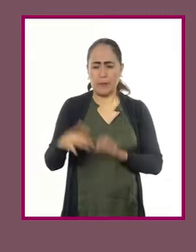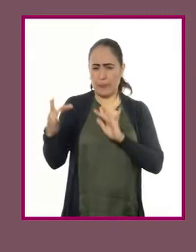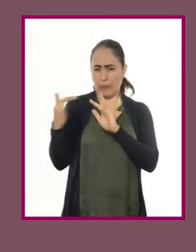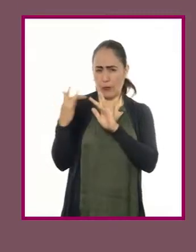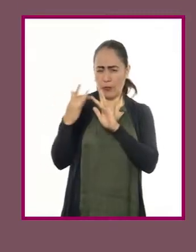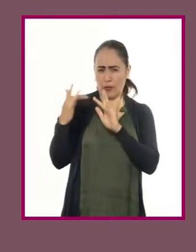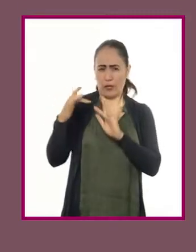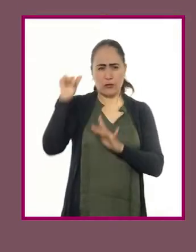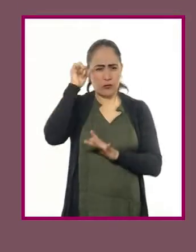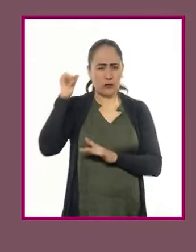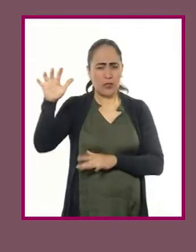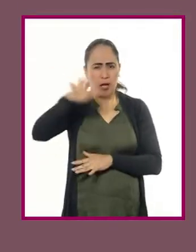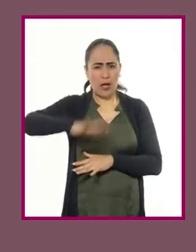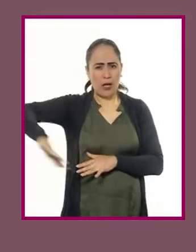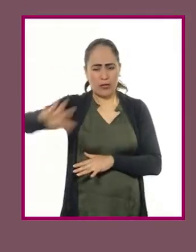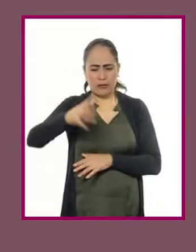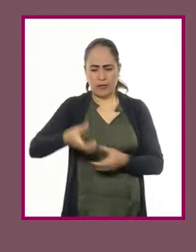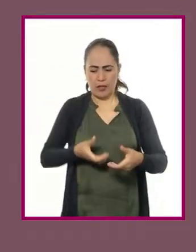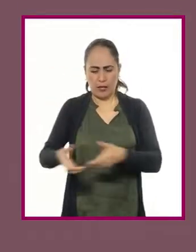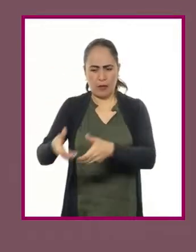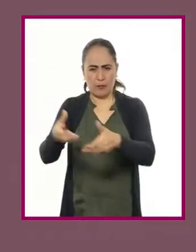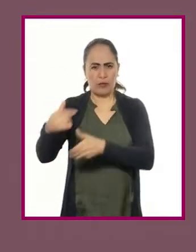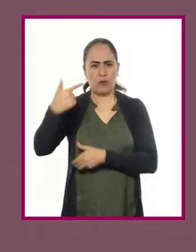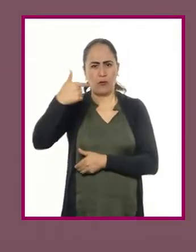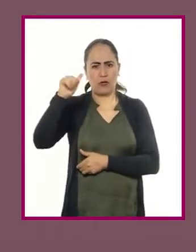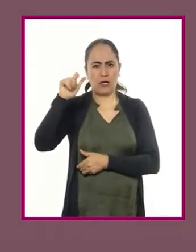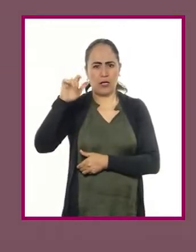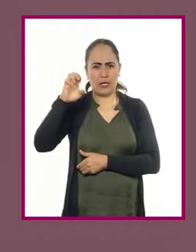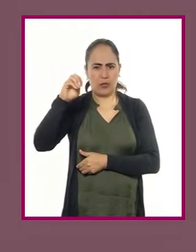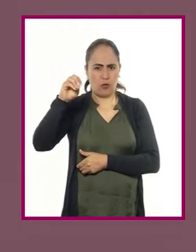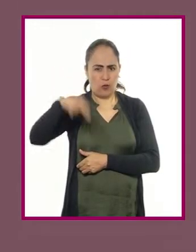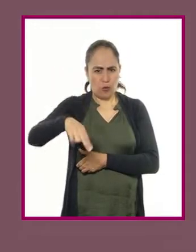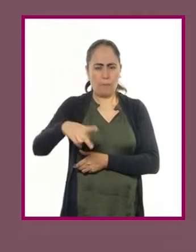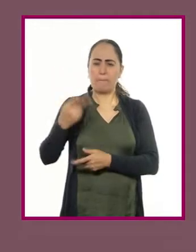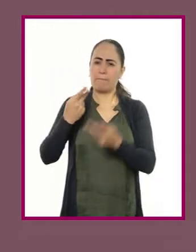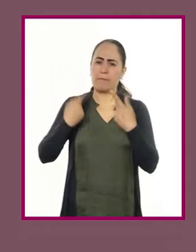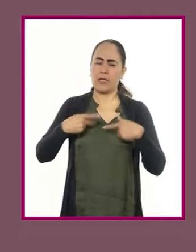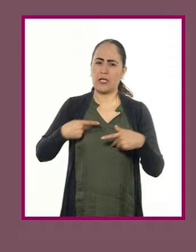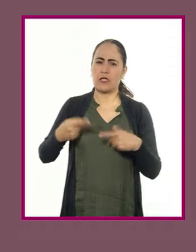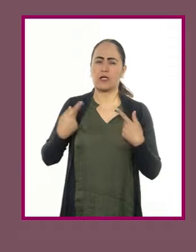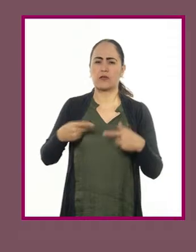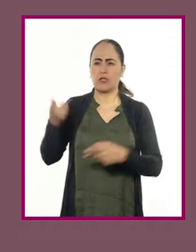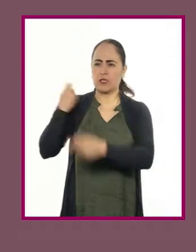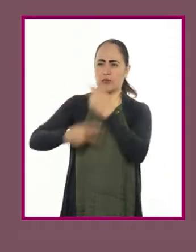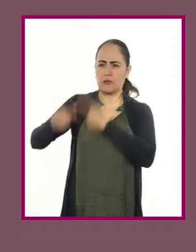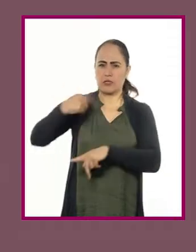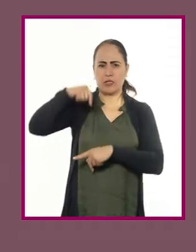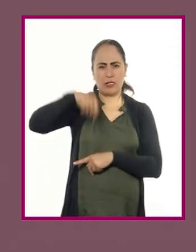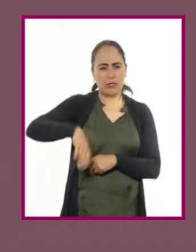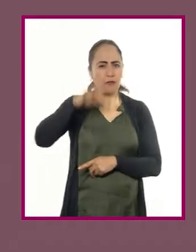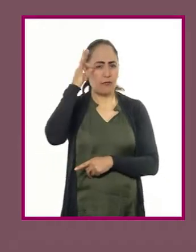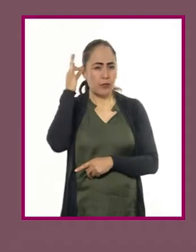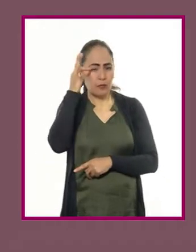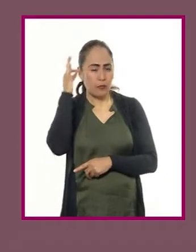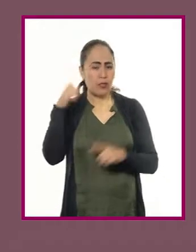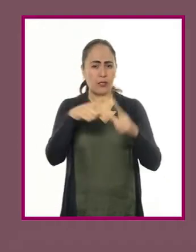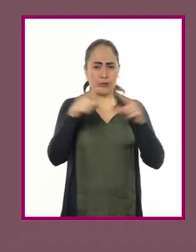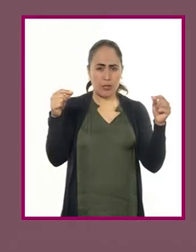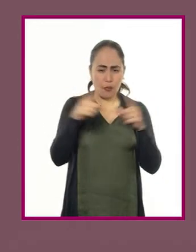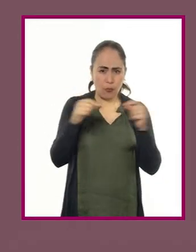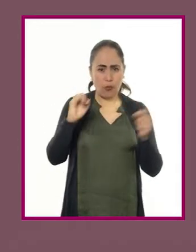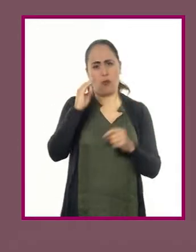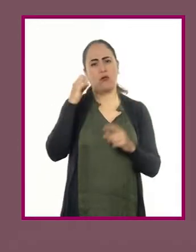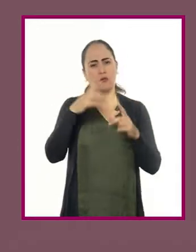por medio del Galeón de Manila, llegaron asiáticos provenientes de Filipinas, Japón, China e